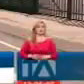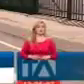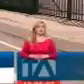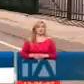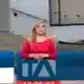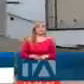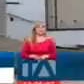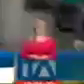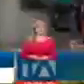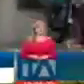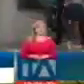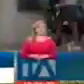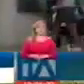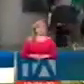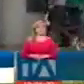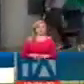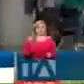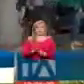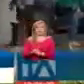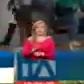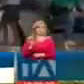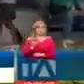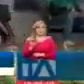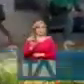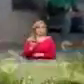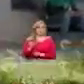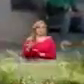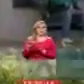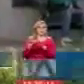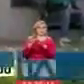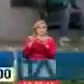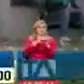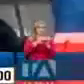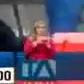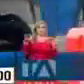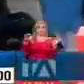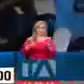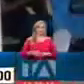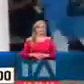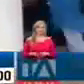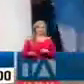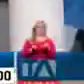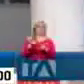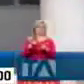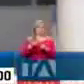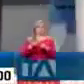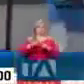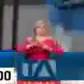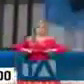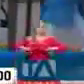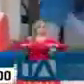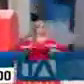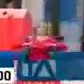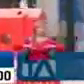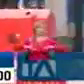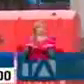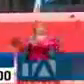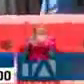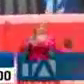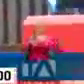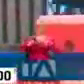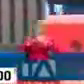Carbo, pero esto no ha sido suficiente para cortar sus nexos con esta casa de salud. Algunos de los nombres investigados siguen siendo parte